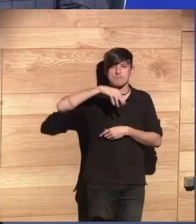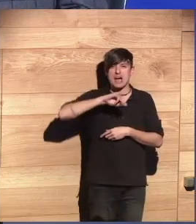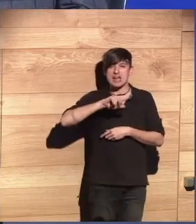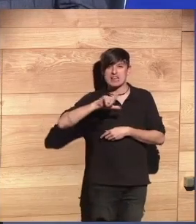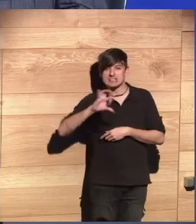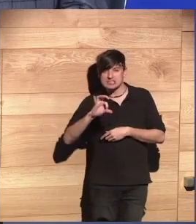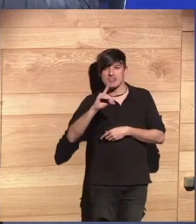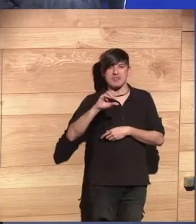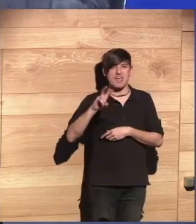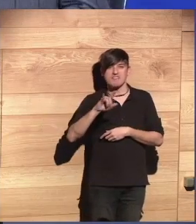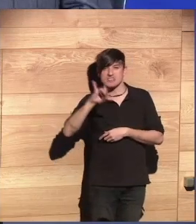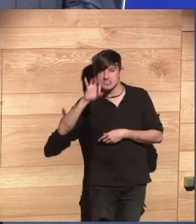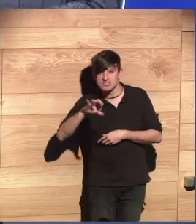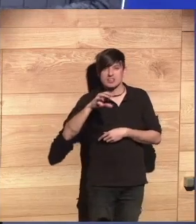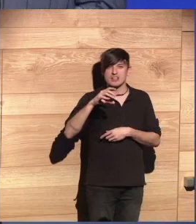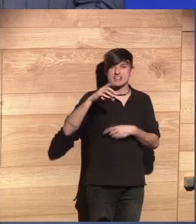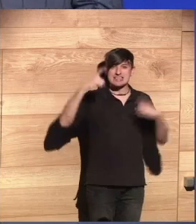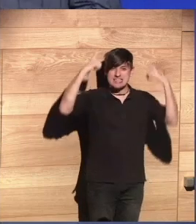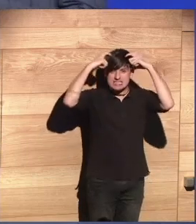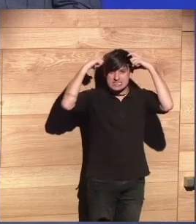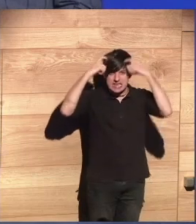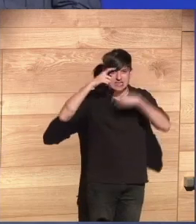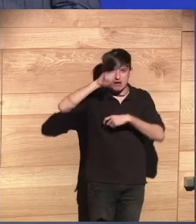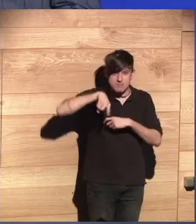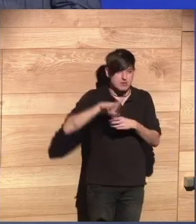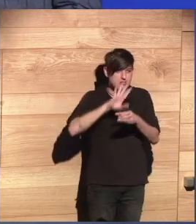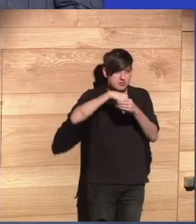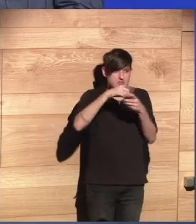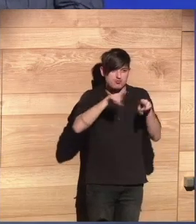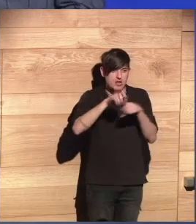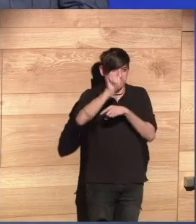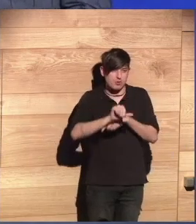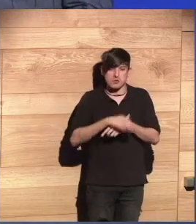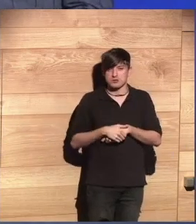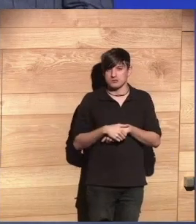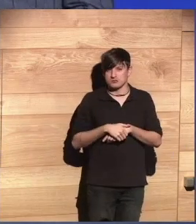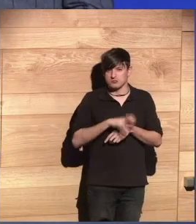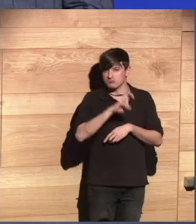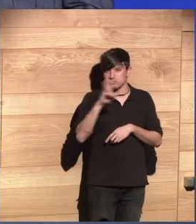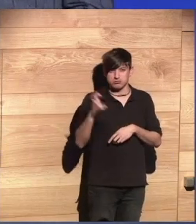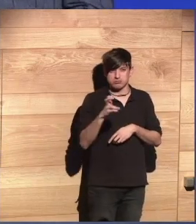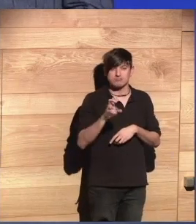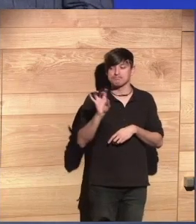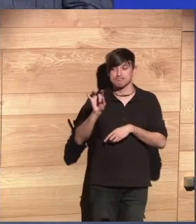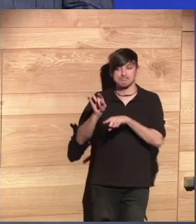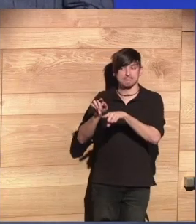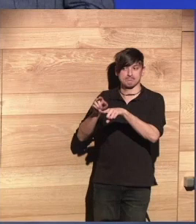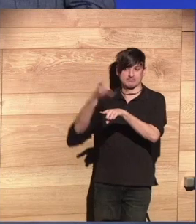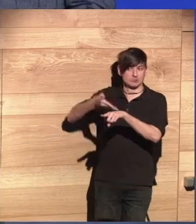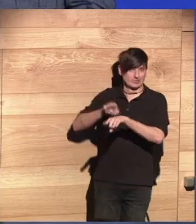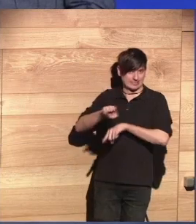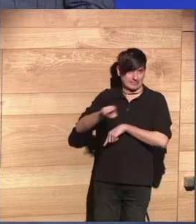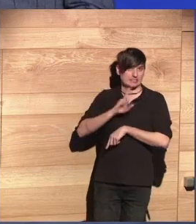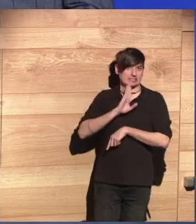fragmentos, ¿no? Walt Disney, sí, en muchos lados, ¿no? Y esta es la clave de la cuestión, ¿no? Y esto